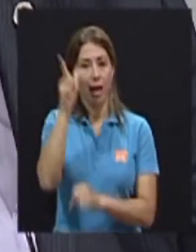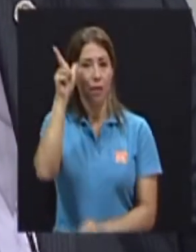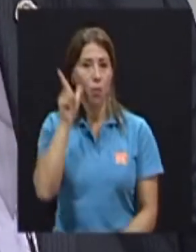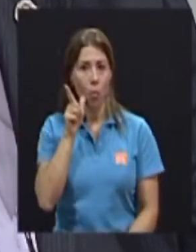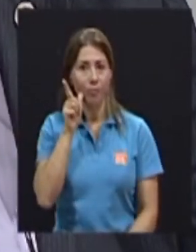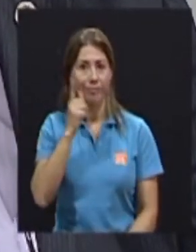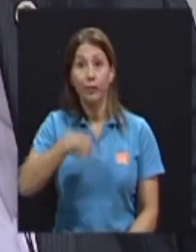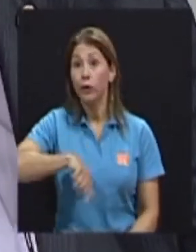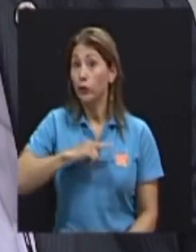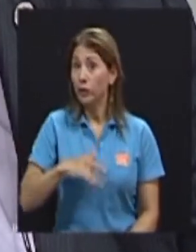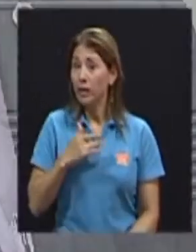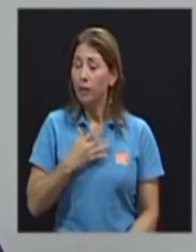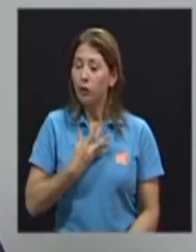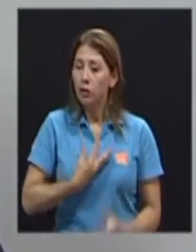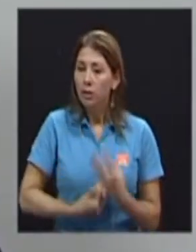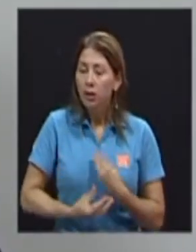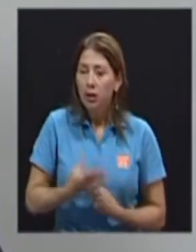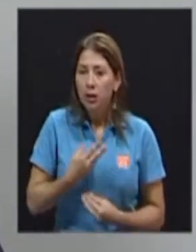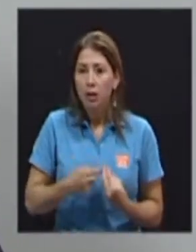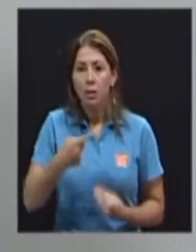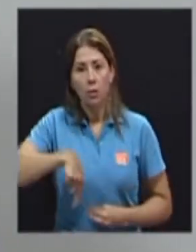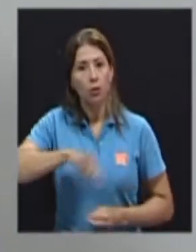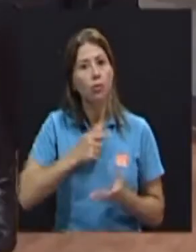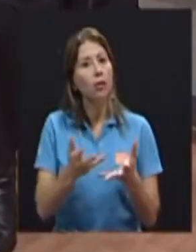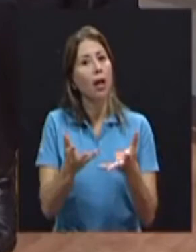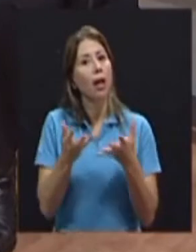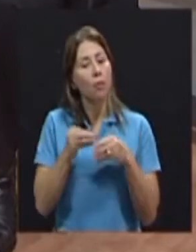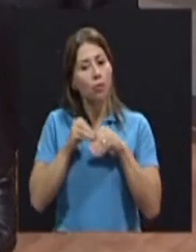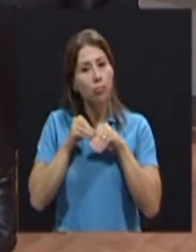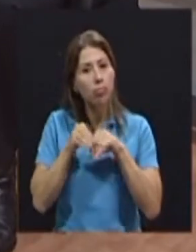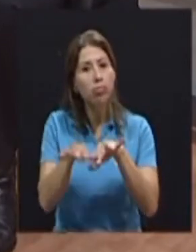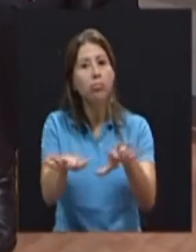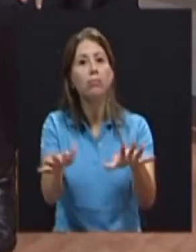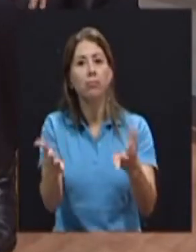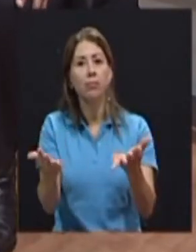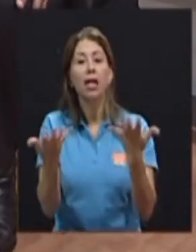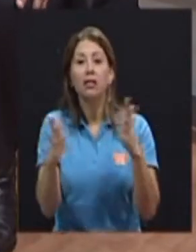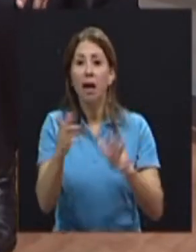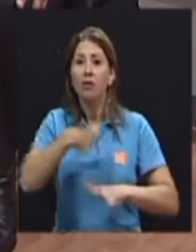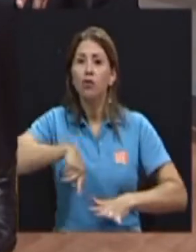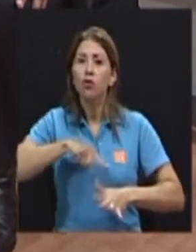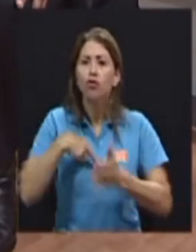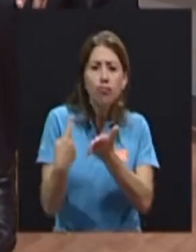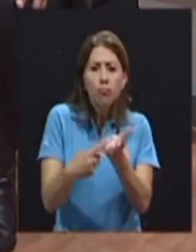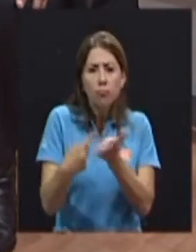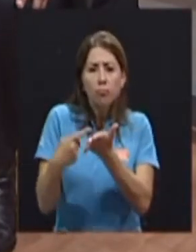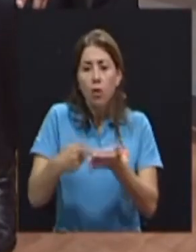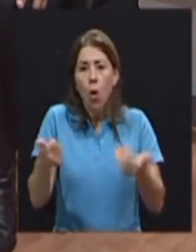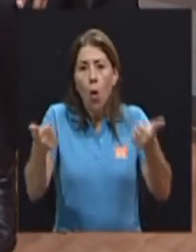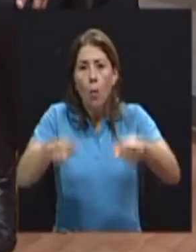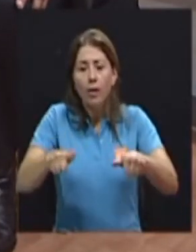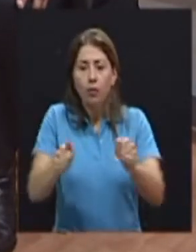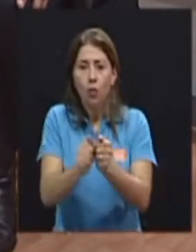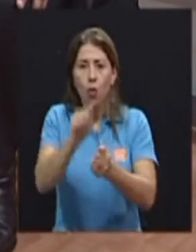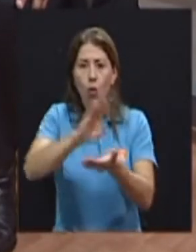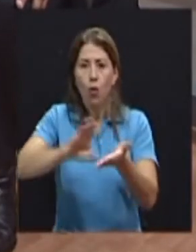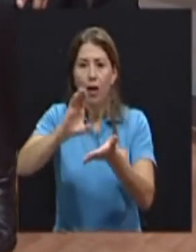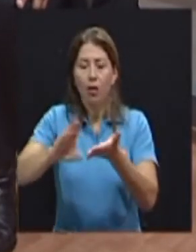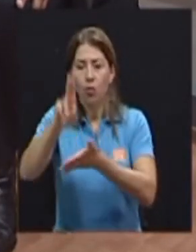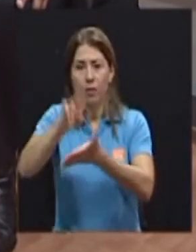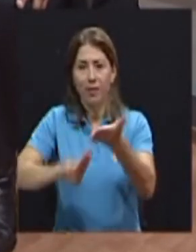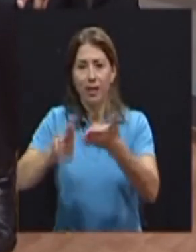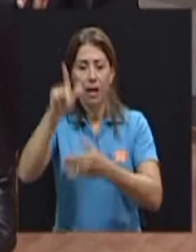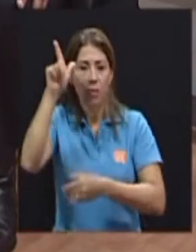angustiados porque queremos también extender nuestras acciones. Estamos ya con convenios con el Colegio Universitario de Limón y con